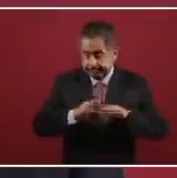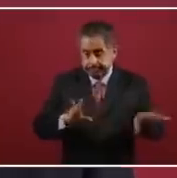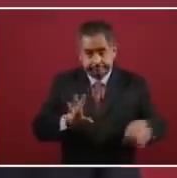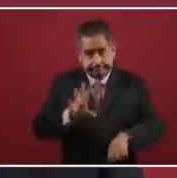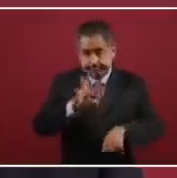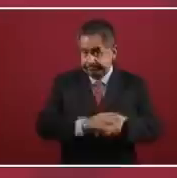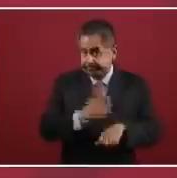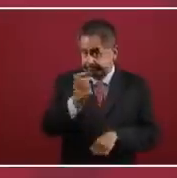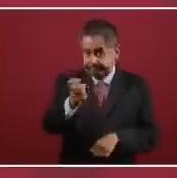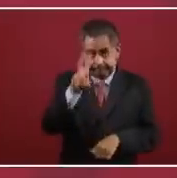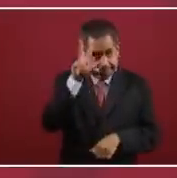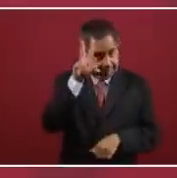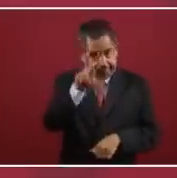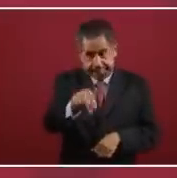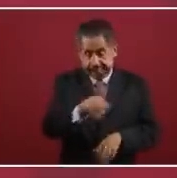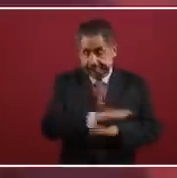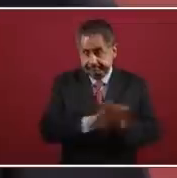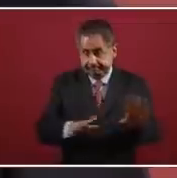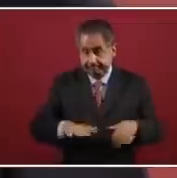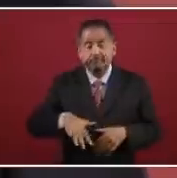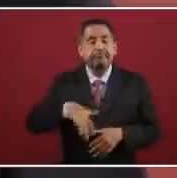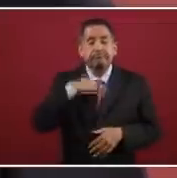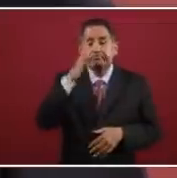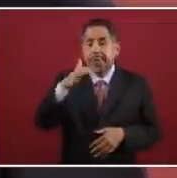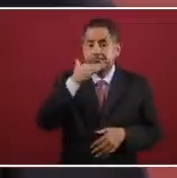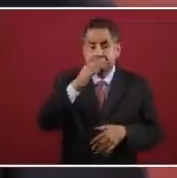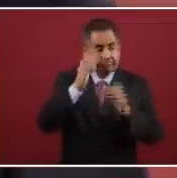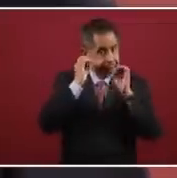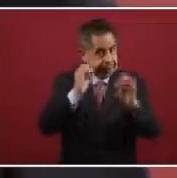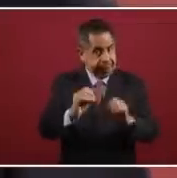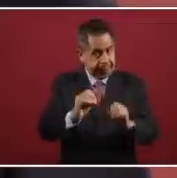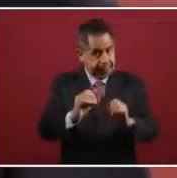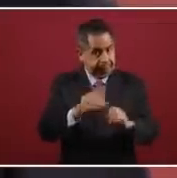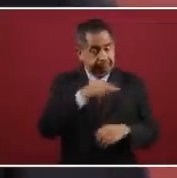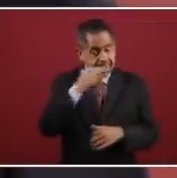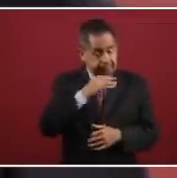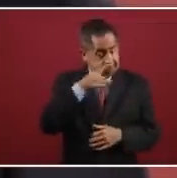permitir. Cero corrupción